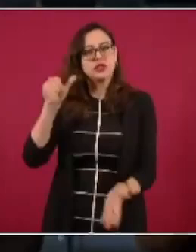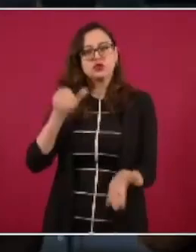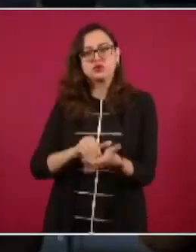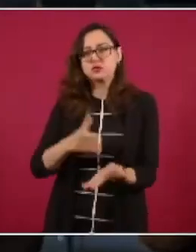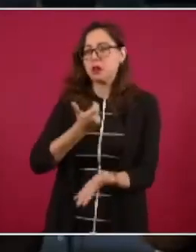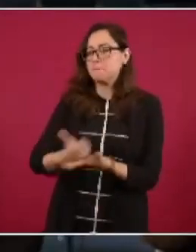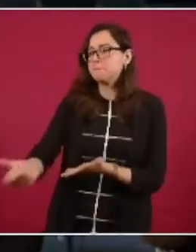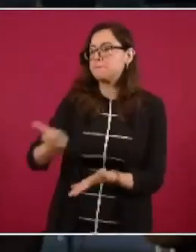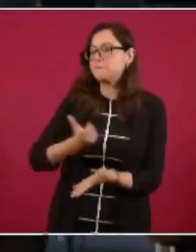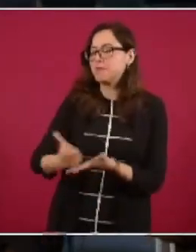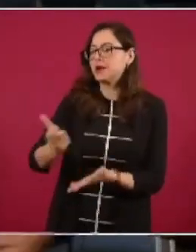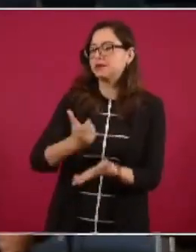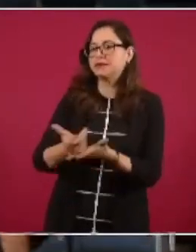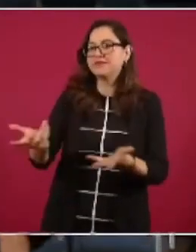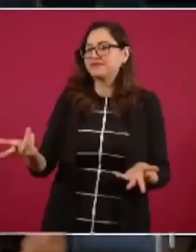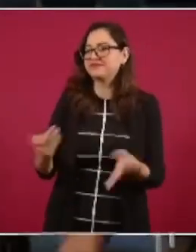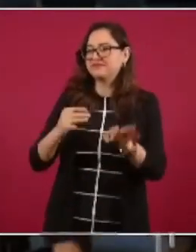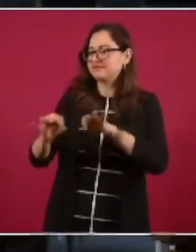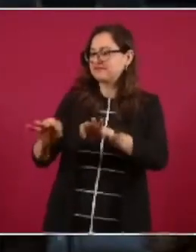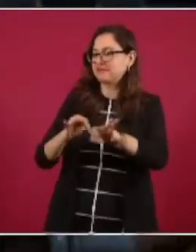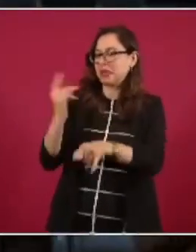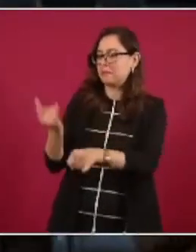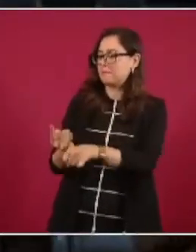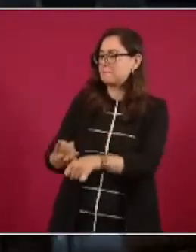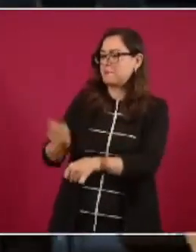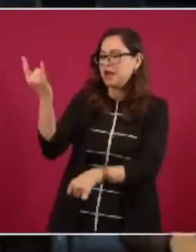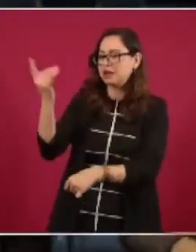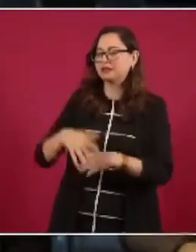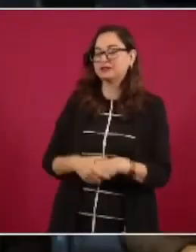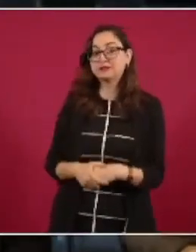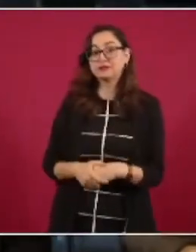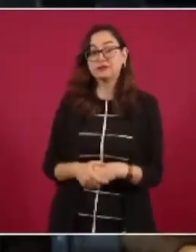¿verdad? Hay instituciones